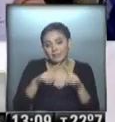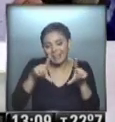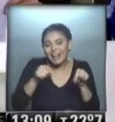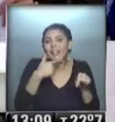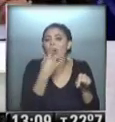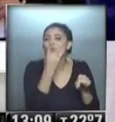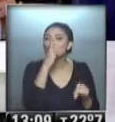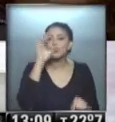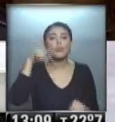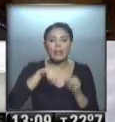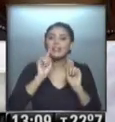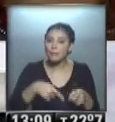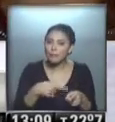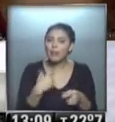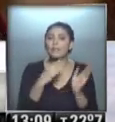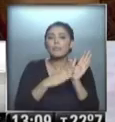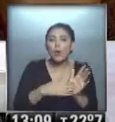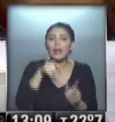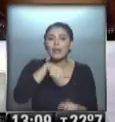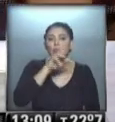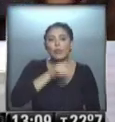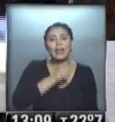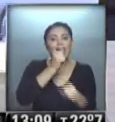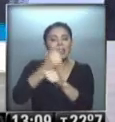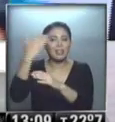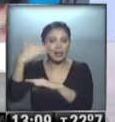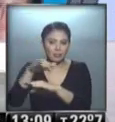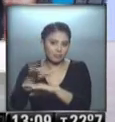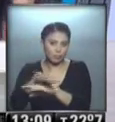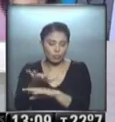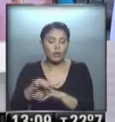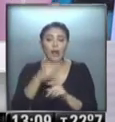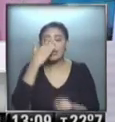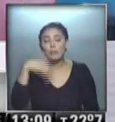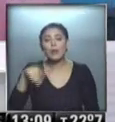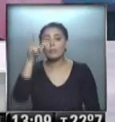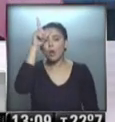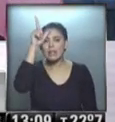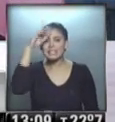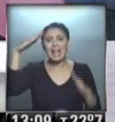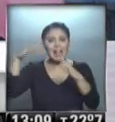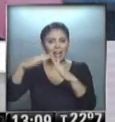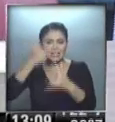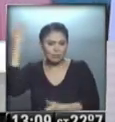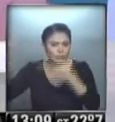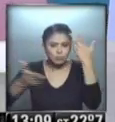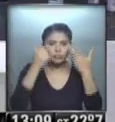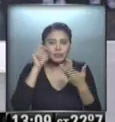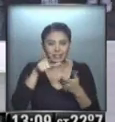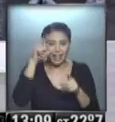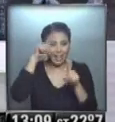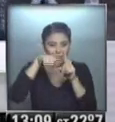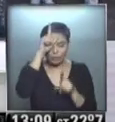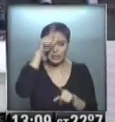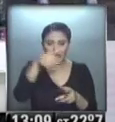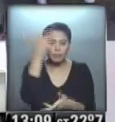también demuestra que la chica fue a esa supuesta entrevista de trabajo. En la casa de él, cuando lo hayan, encuentran la escritura de esa casa, lo cual también es muy